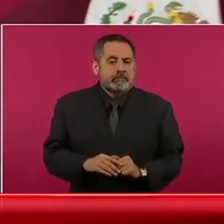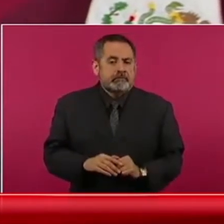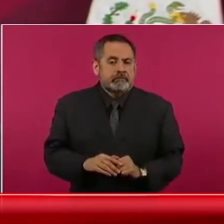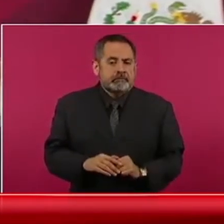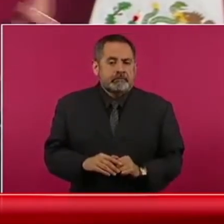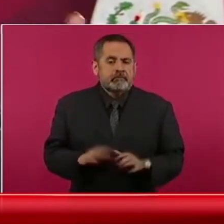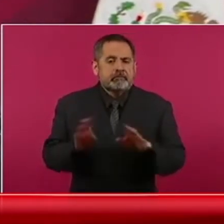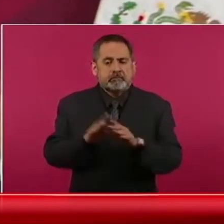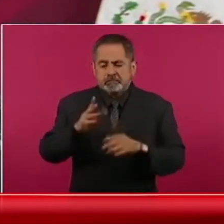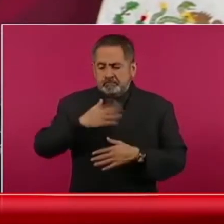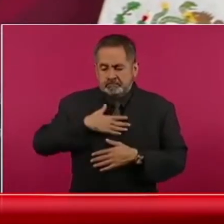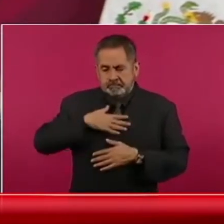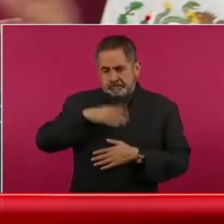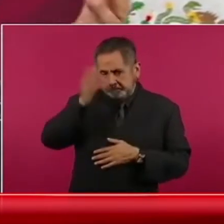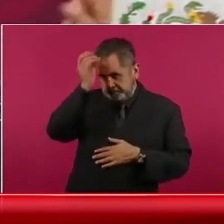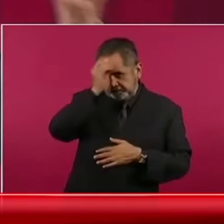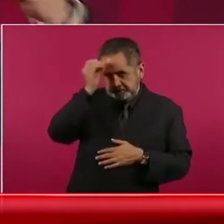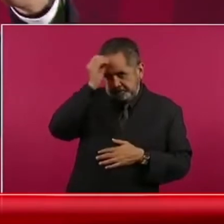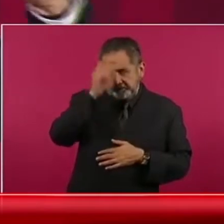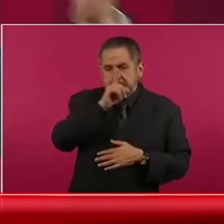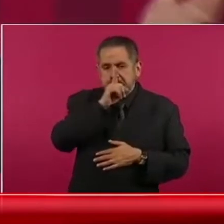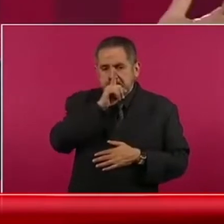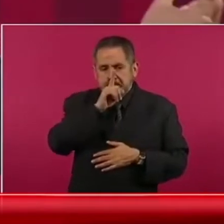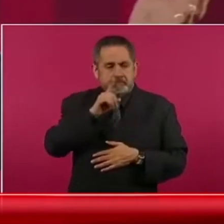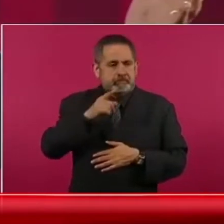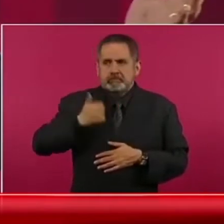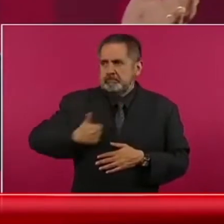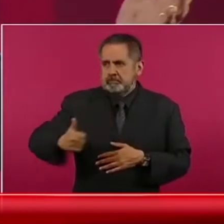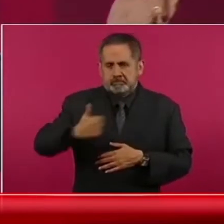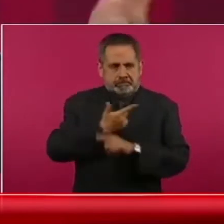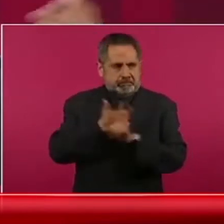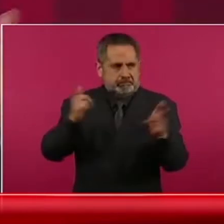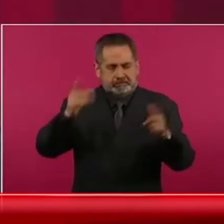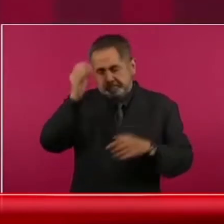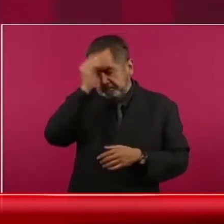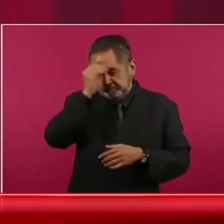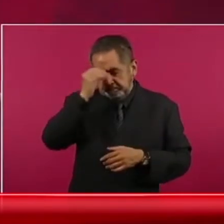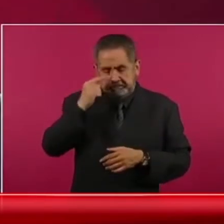como una simple opinión, porque somos libres,